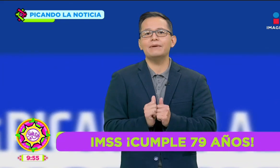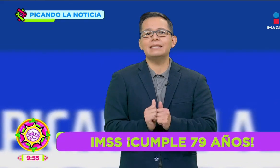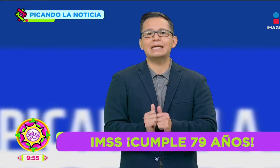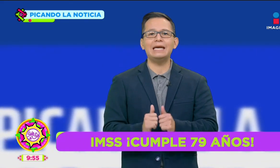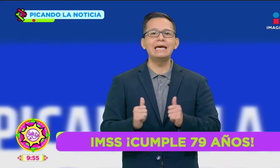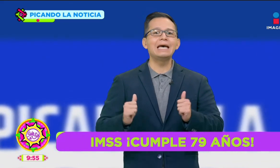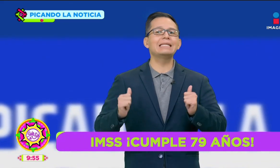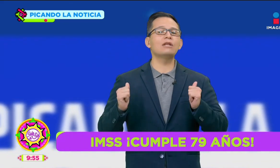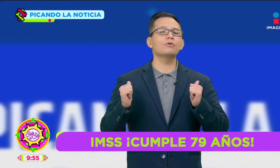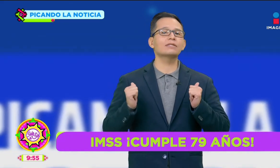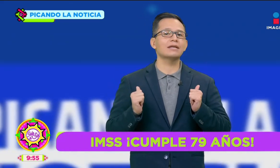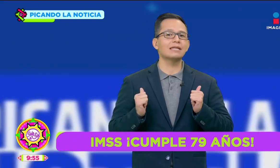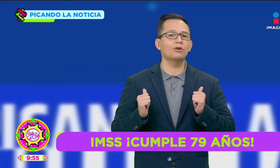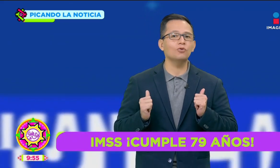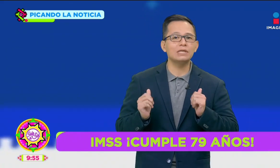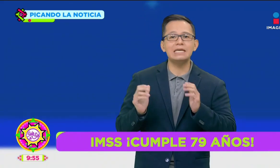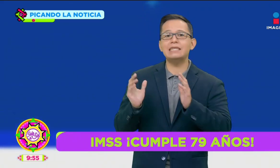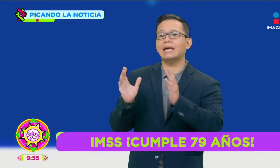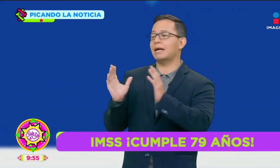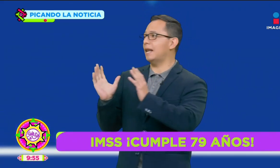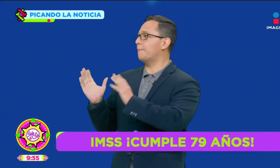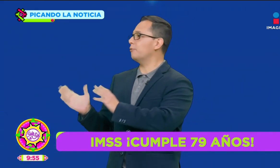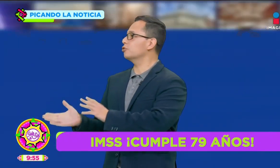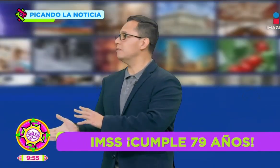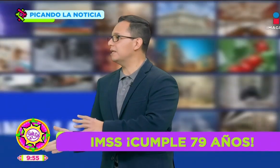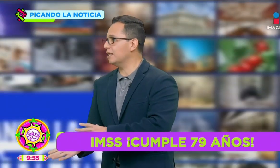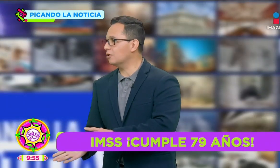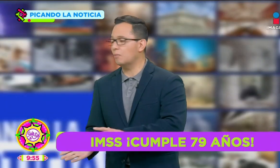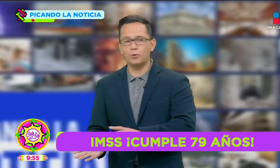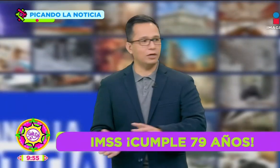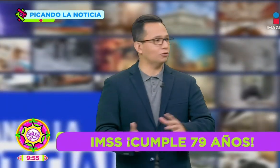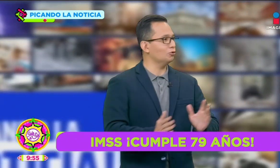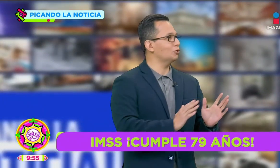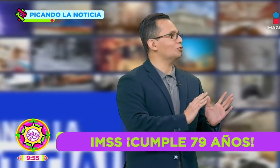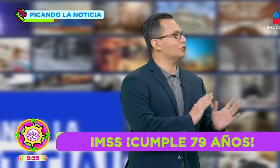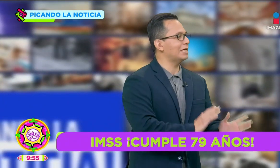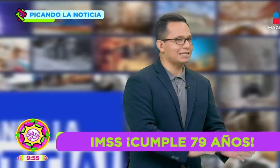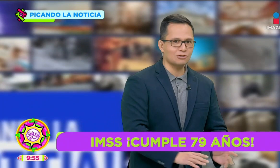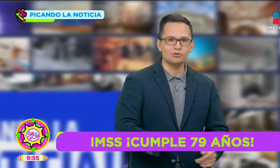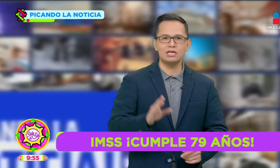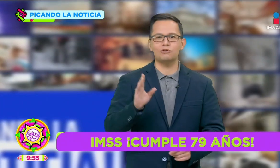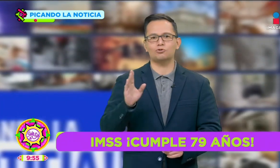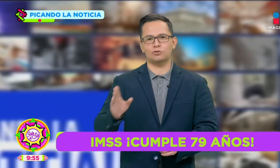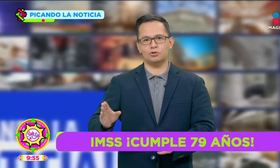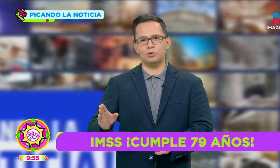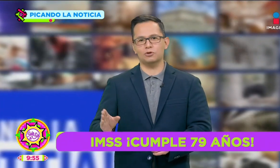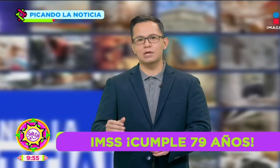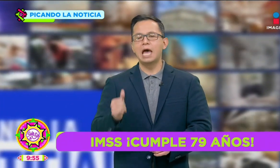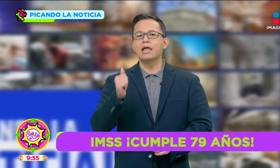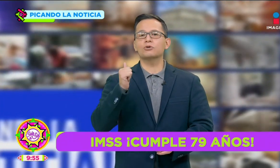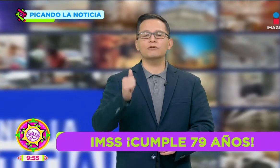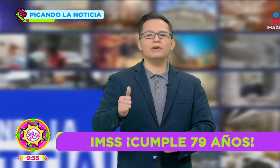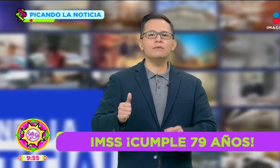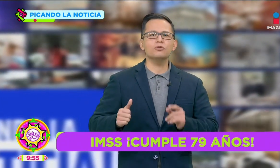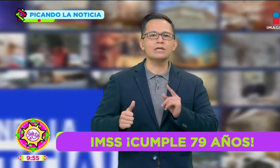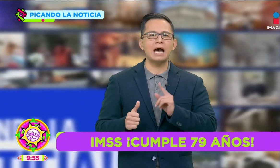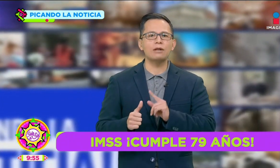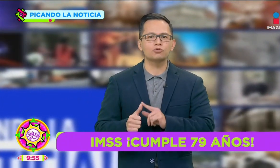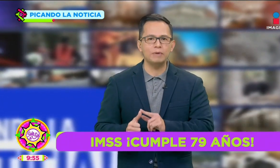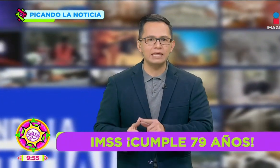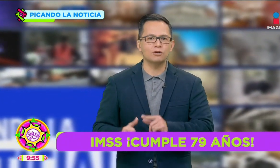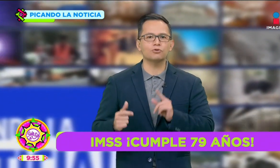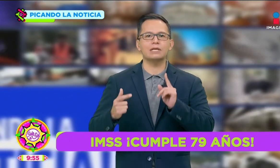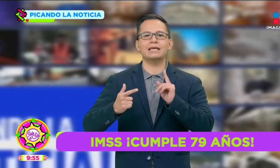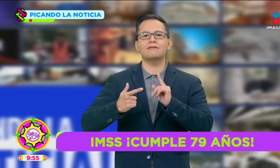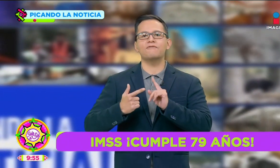pendiente, ¿saben de qué? De nuestra salud y de la posibilidad de componer todos nuestros excesos y nuestros descuidos. Nos referimos a